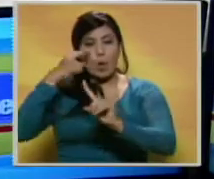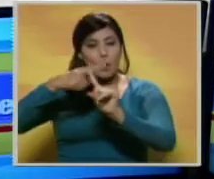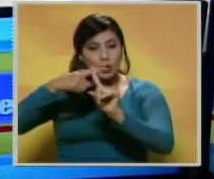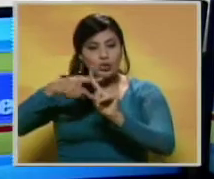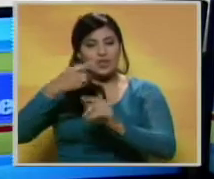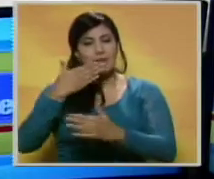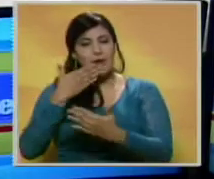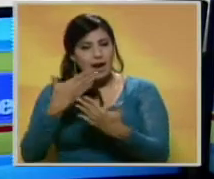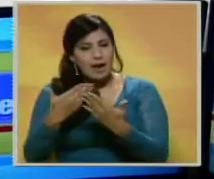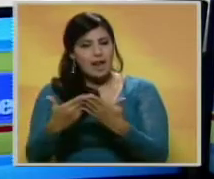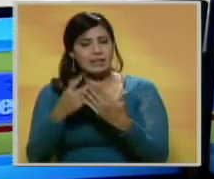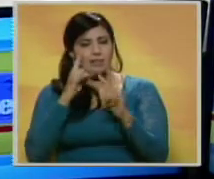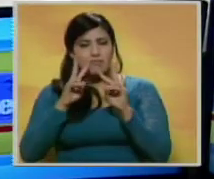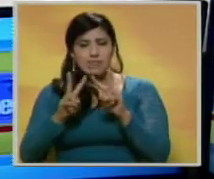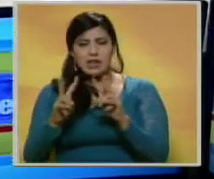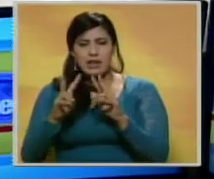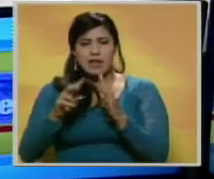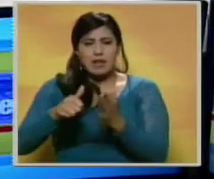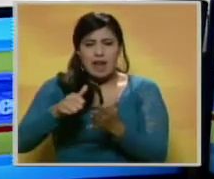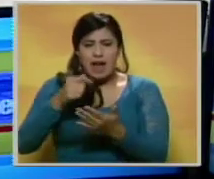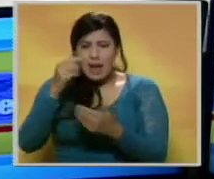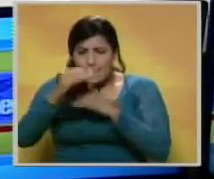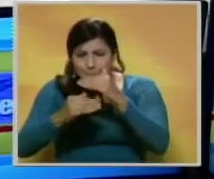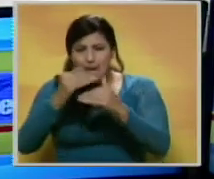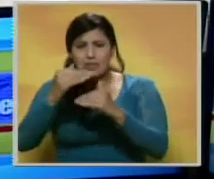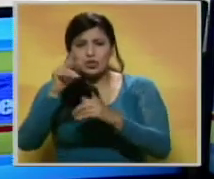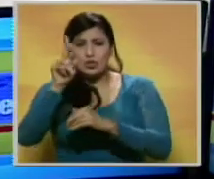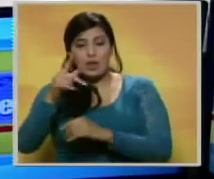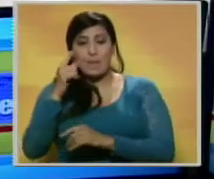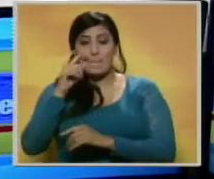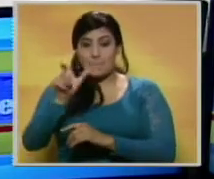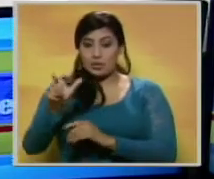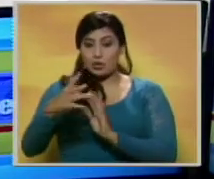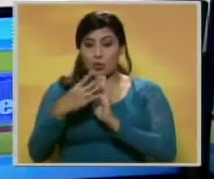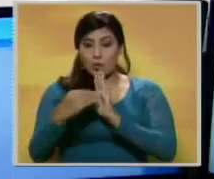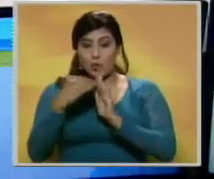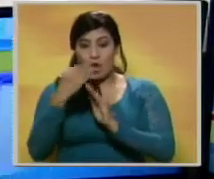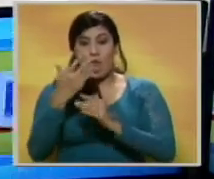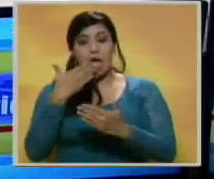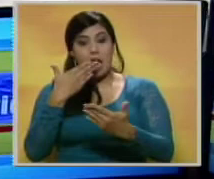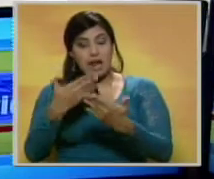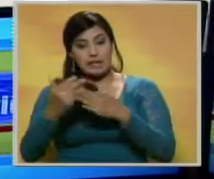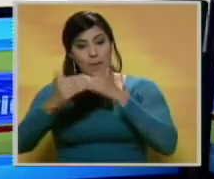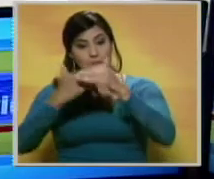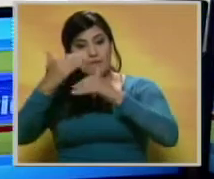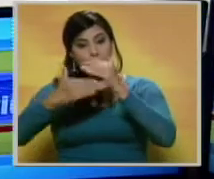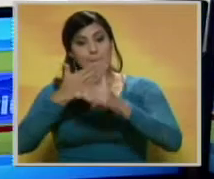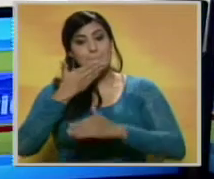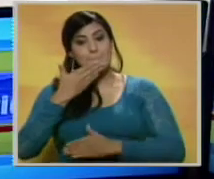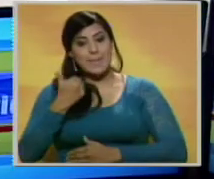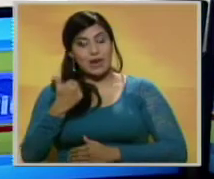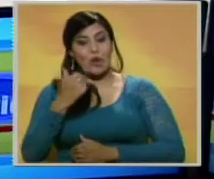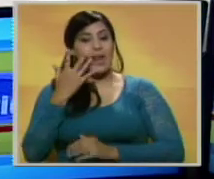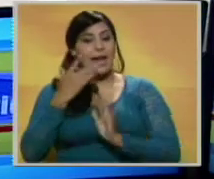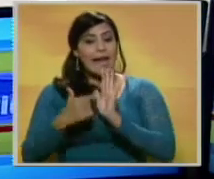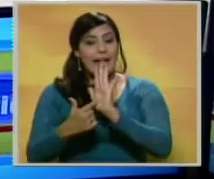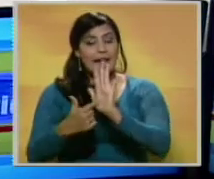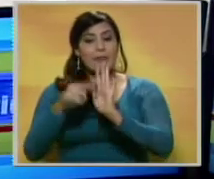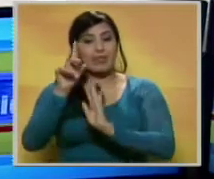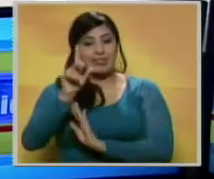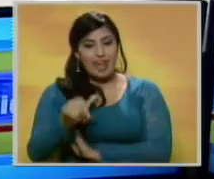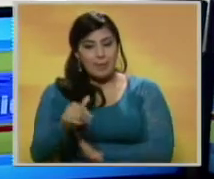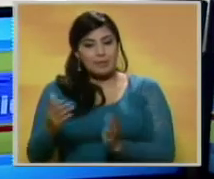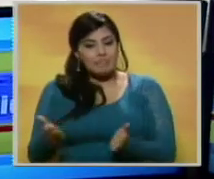con gratitud, y mirar esas huellas que hay que cuidar por siempre para que los caminos por delante sean mejores, dejen ejemplo y te dejen